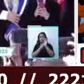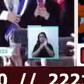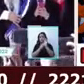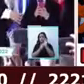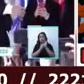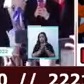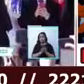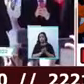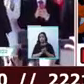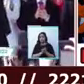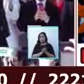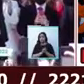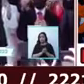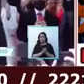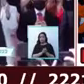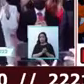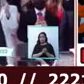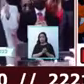ese asunto? No,